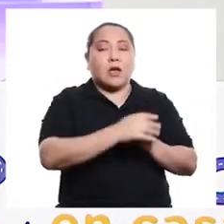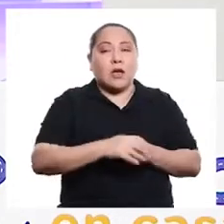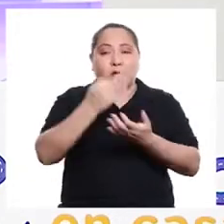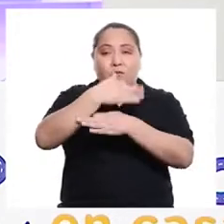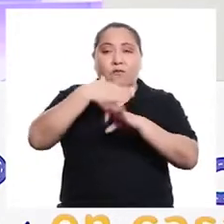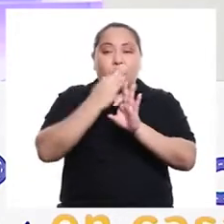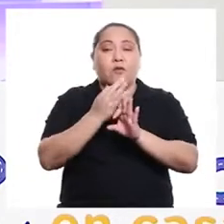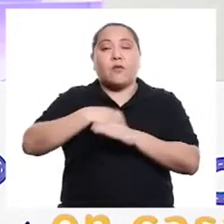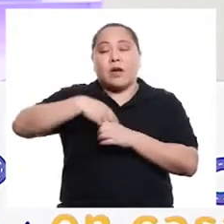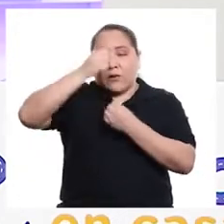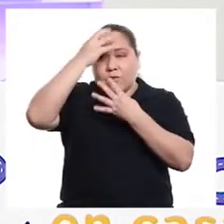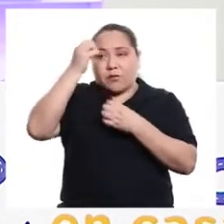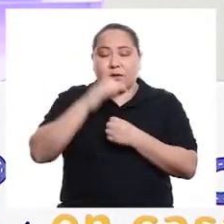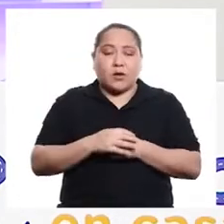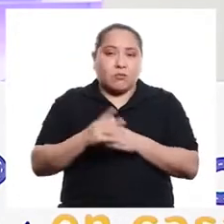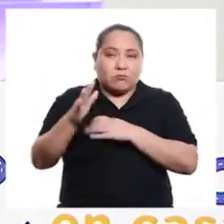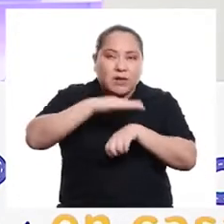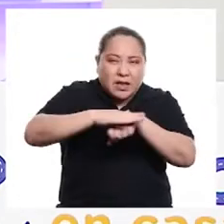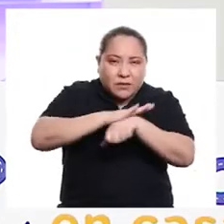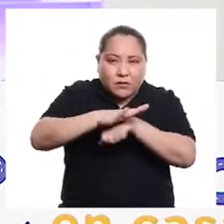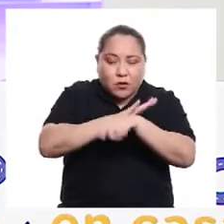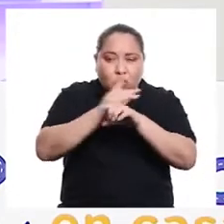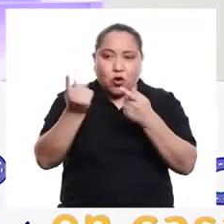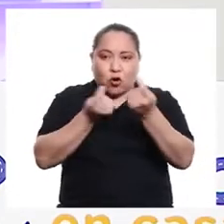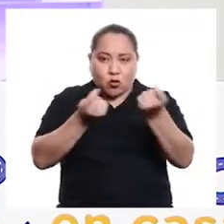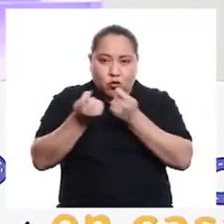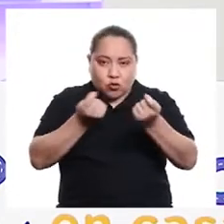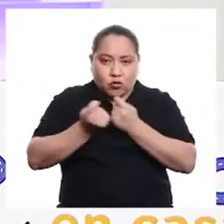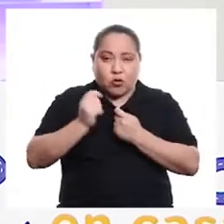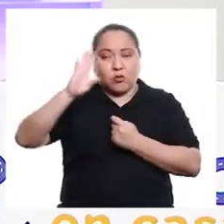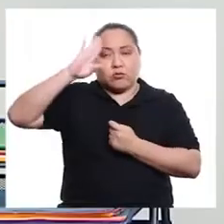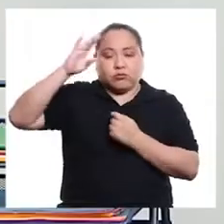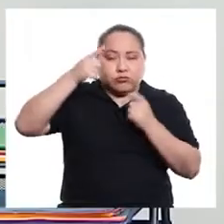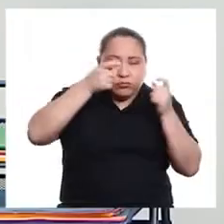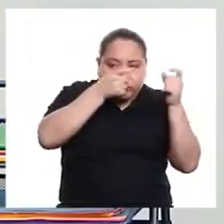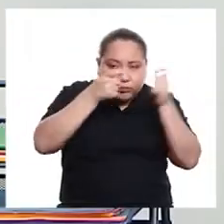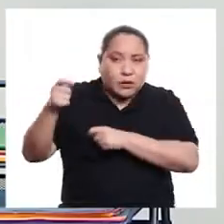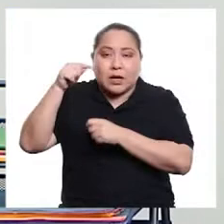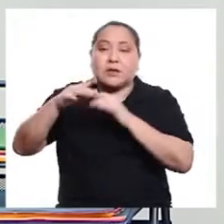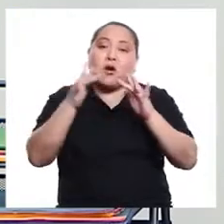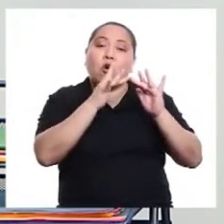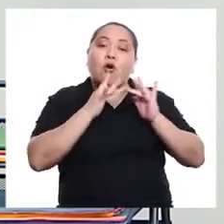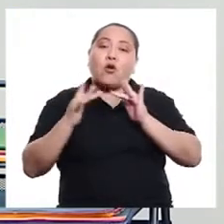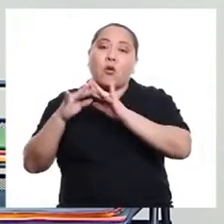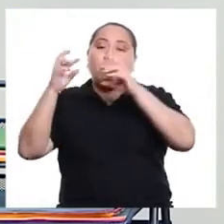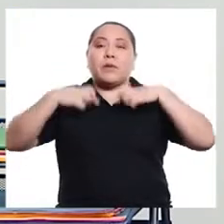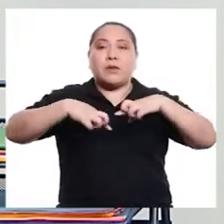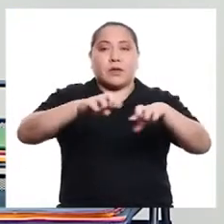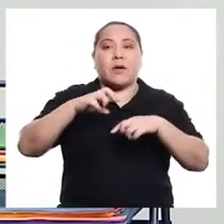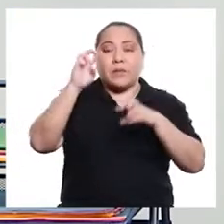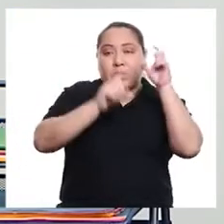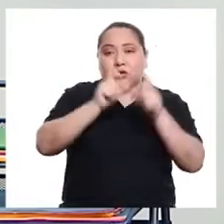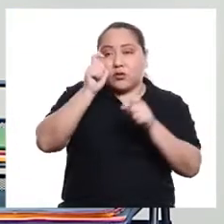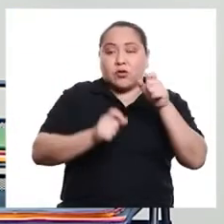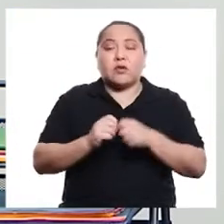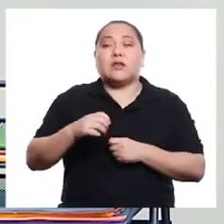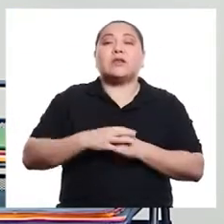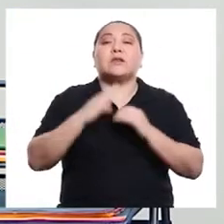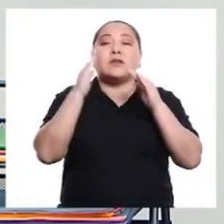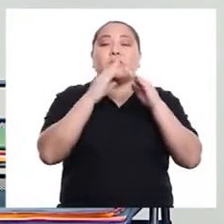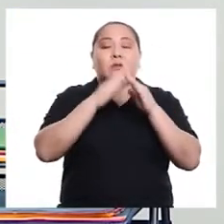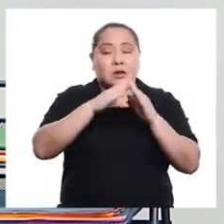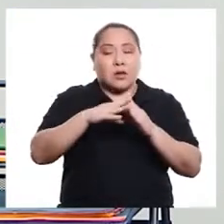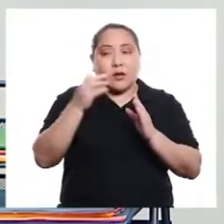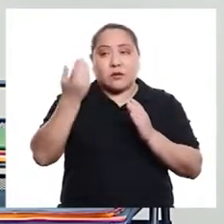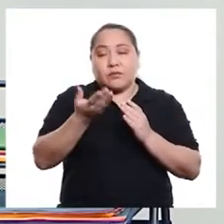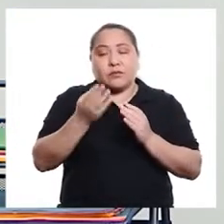interconectadas al Sistema Informático de Planificación y Control del Patrullaje Policial. Y esa interconexión permitirá al personal de las comisarías de